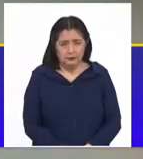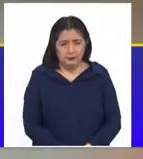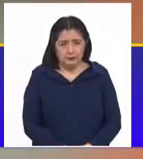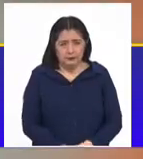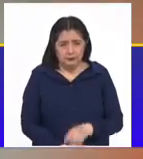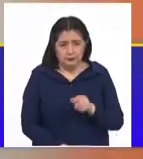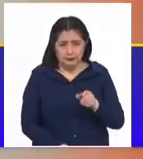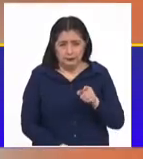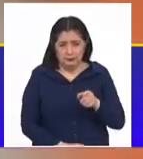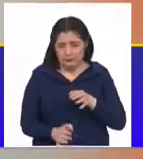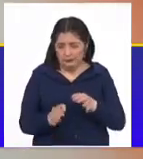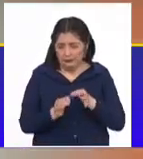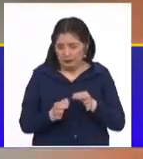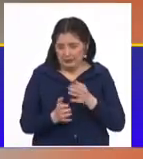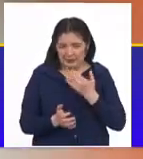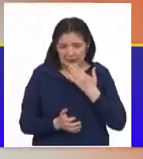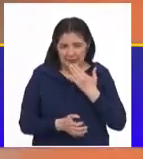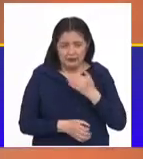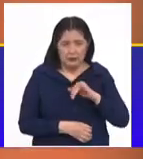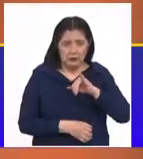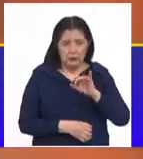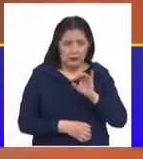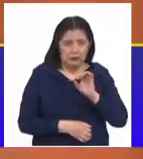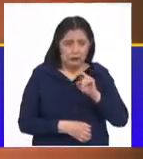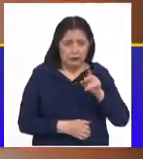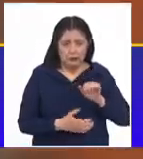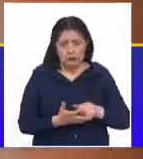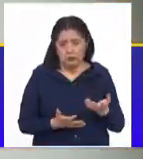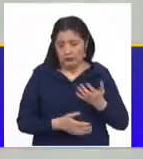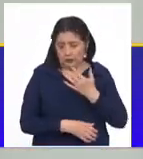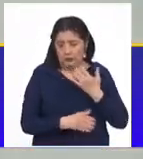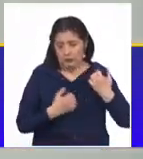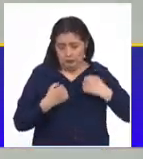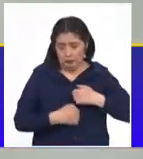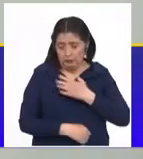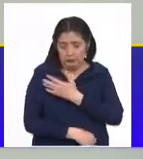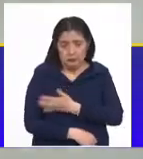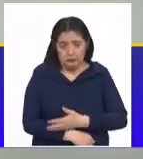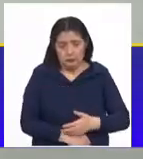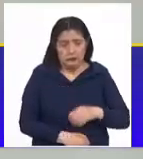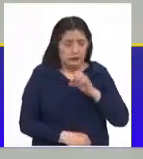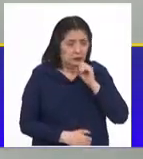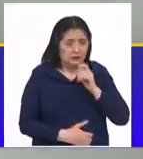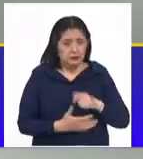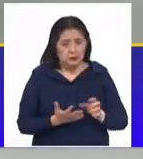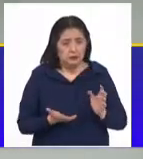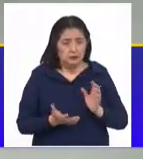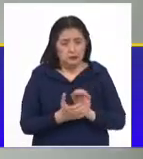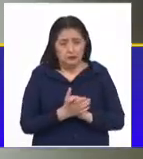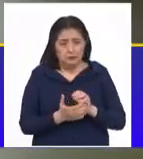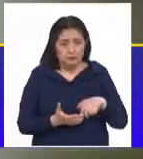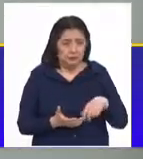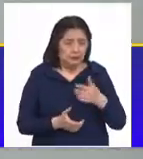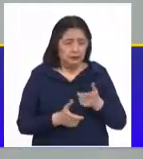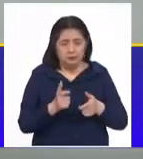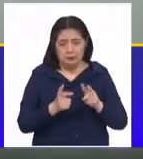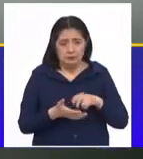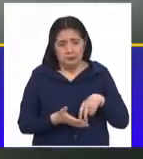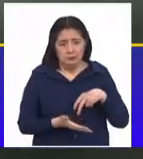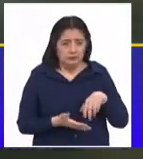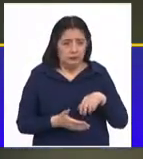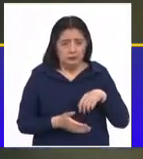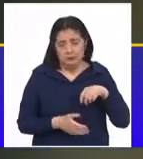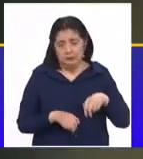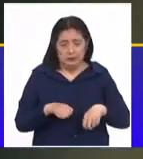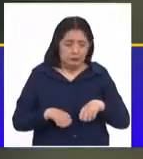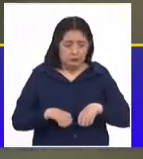Así es como describen a John Franklin Huachotello, el joven de mangas naranjas, que aquí baila despreocupado con un amigo en evidente estado de ebriedad en medio